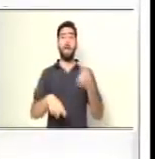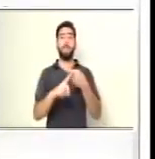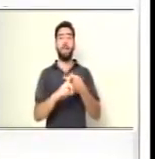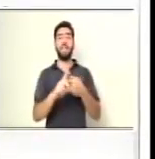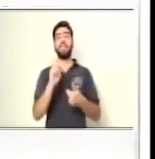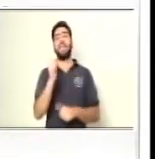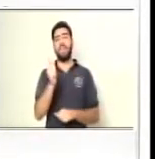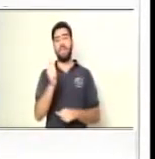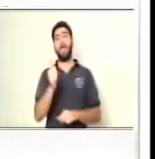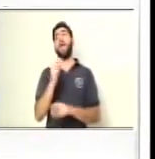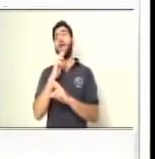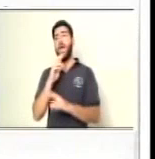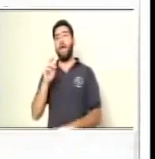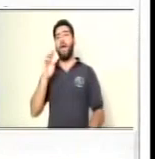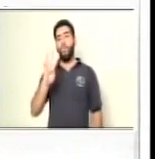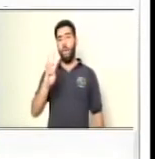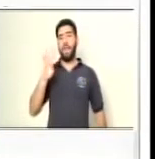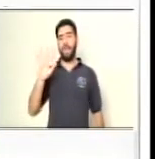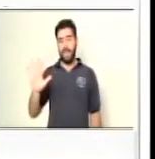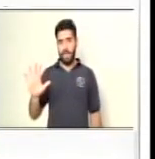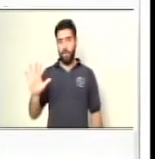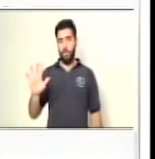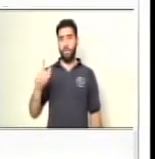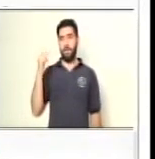da 45.